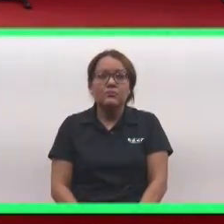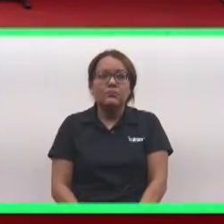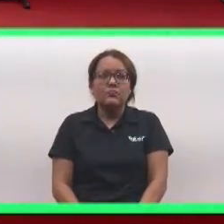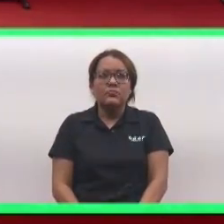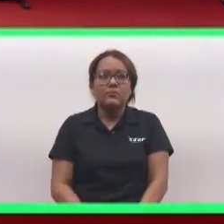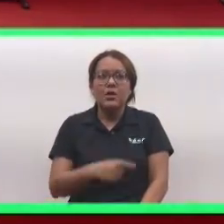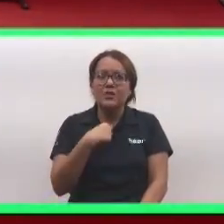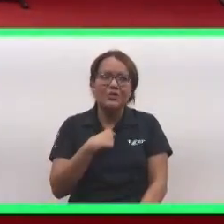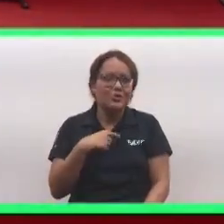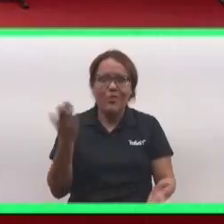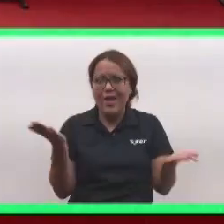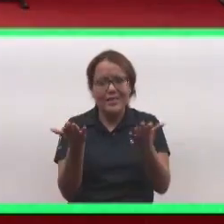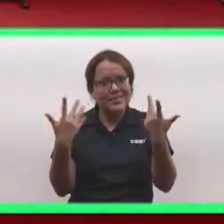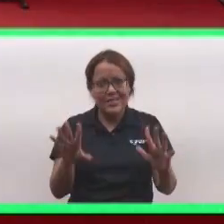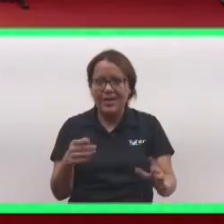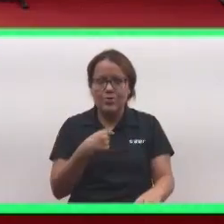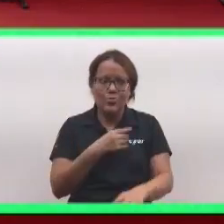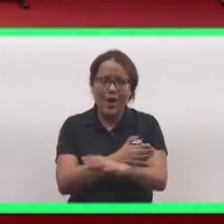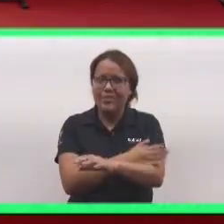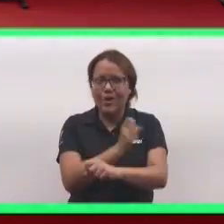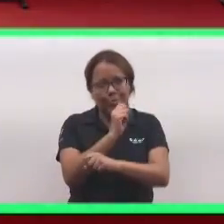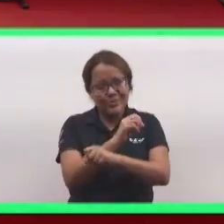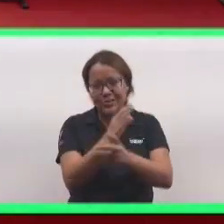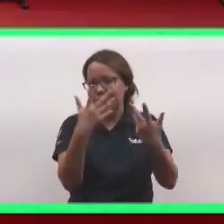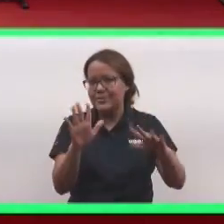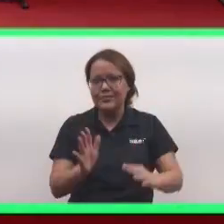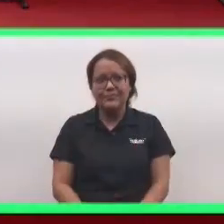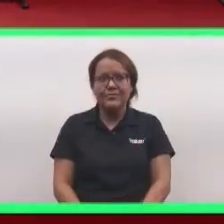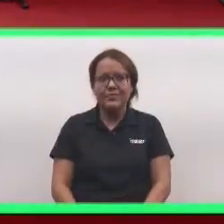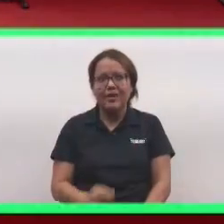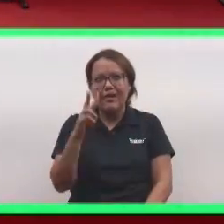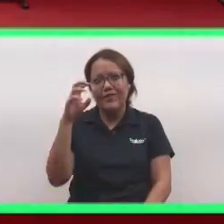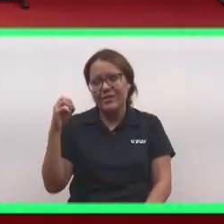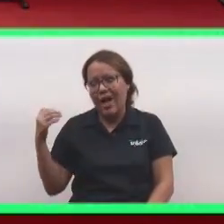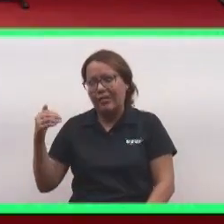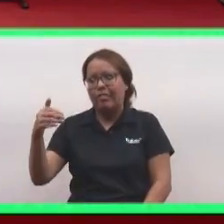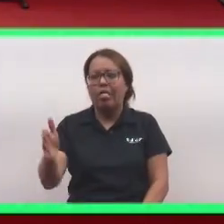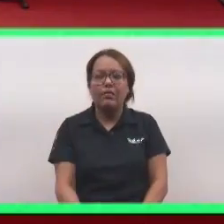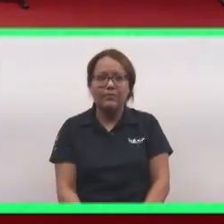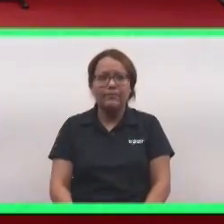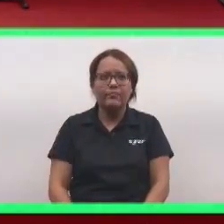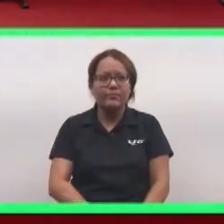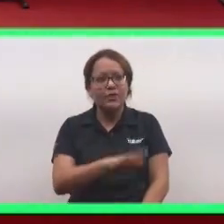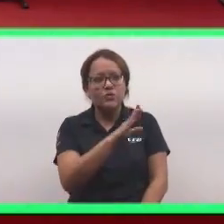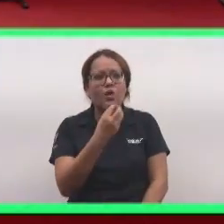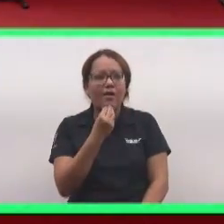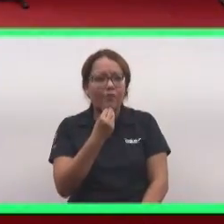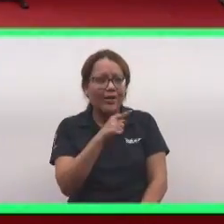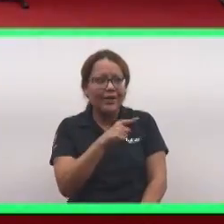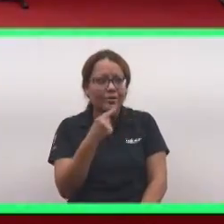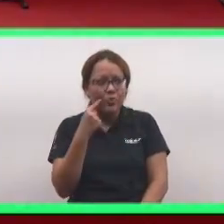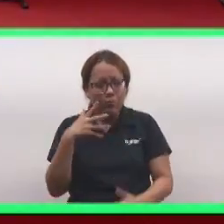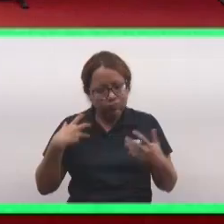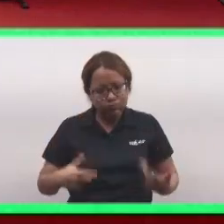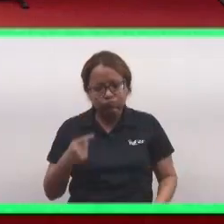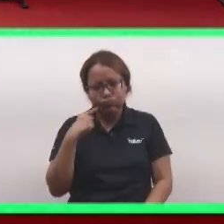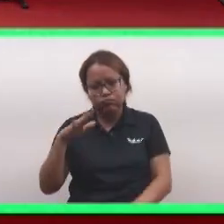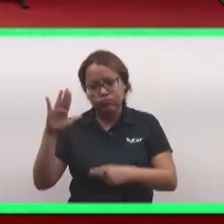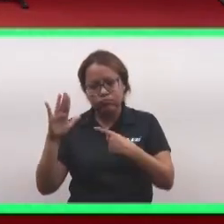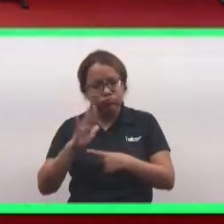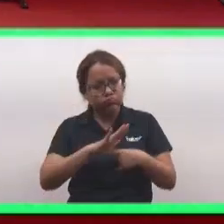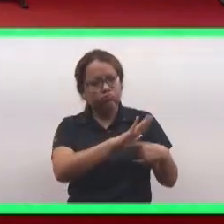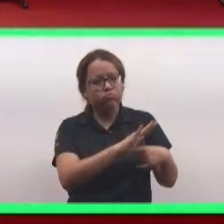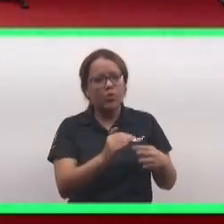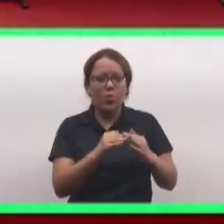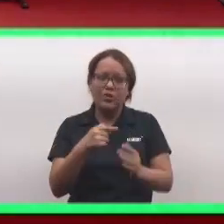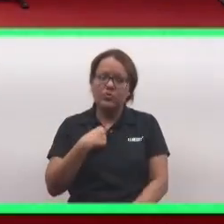Ya hice todo lo que tenía que hacer. El menor de 20 años, su abuelo le dio un ejemplo y su tata le